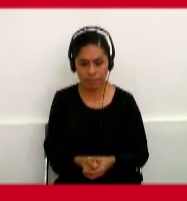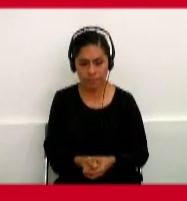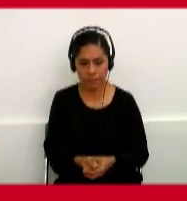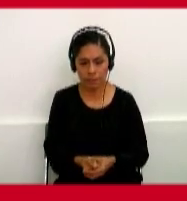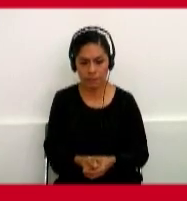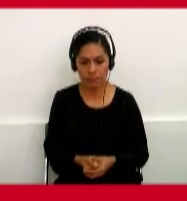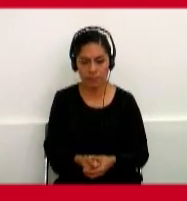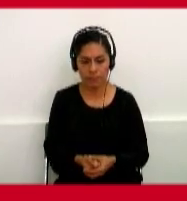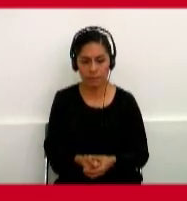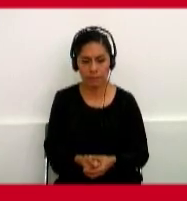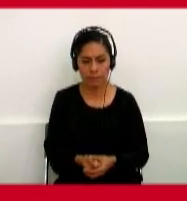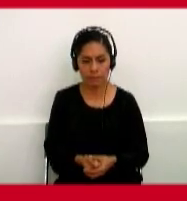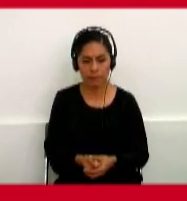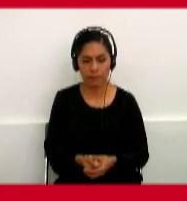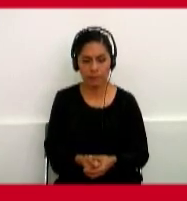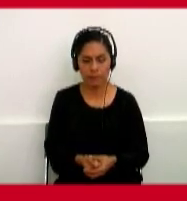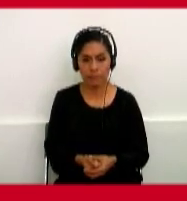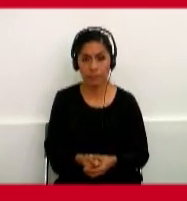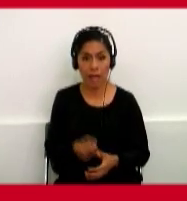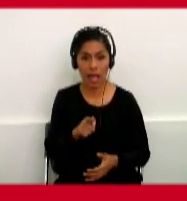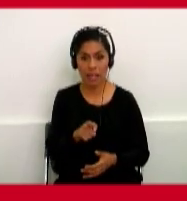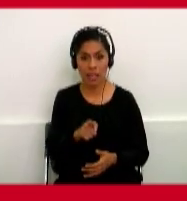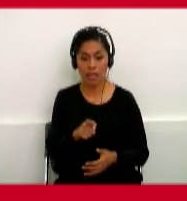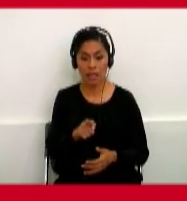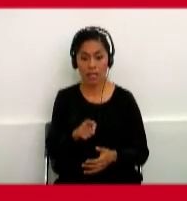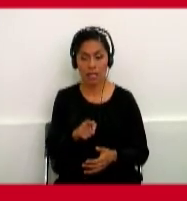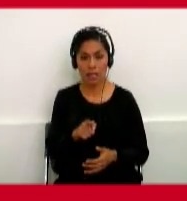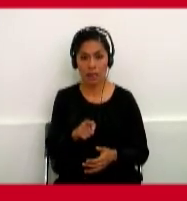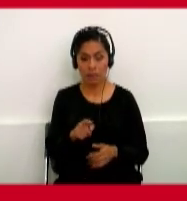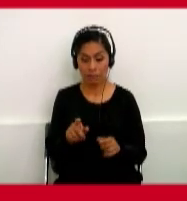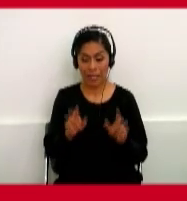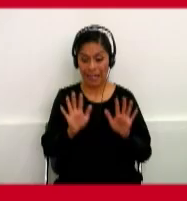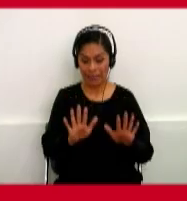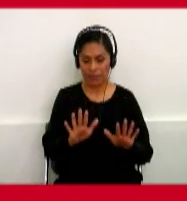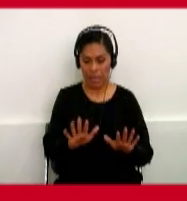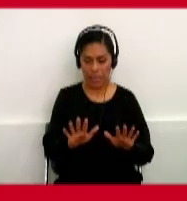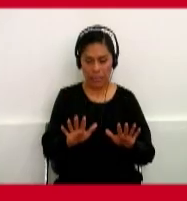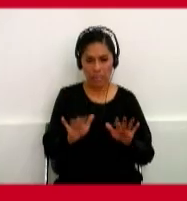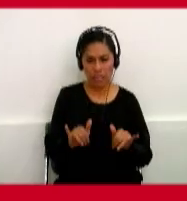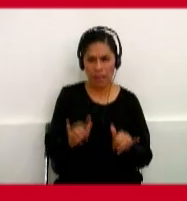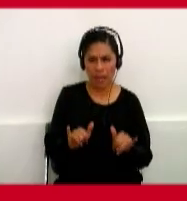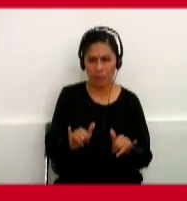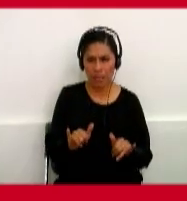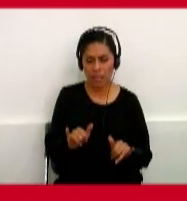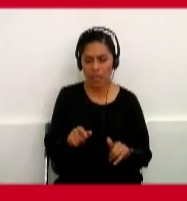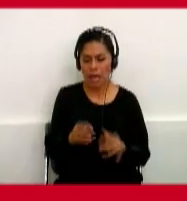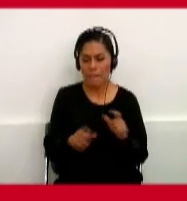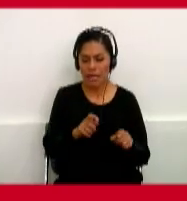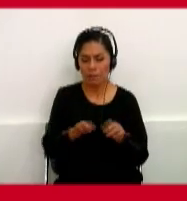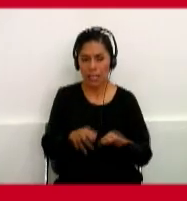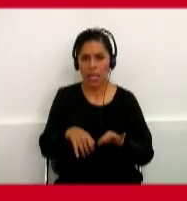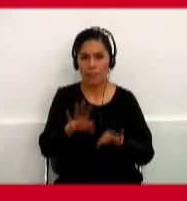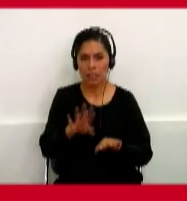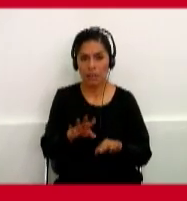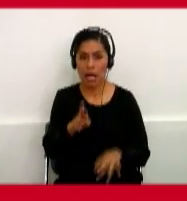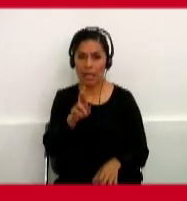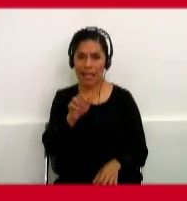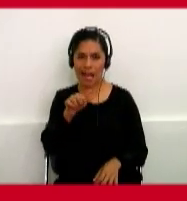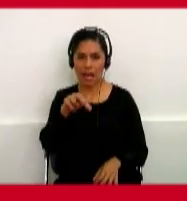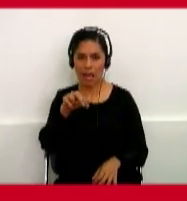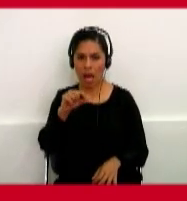Bien, aquí me voy a detener un momento en esta lámina. Olvidar recordar los rangos en los